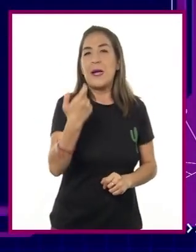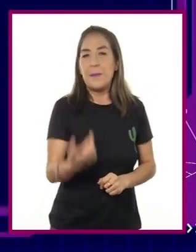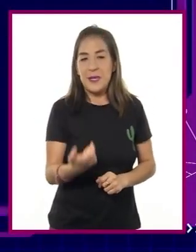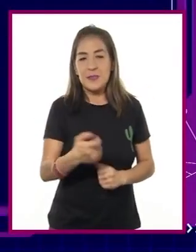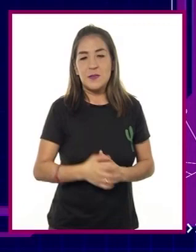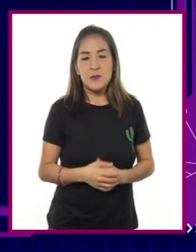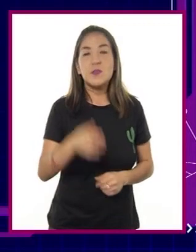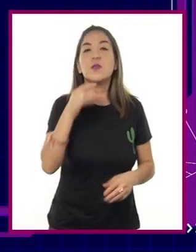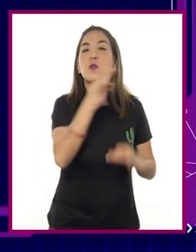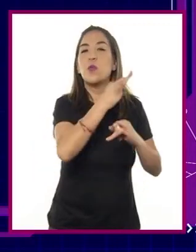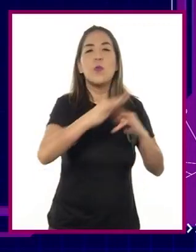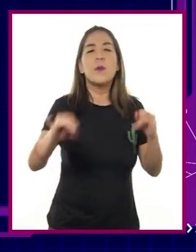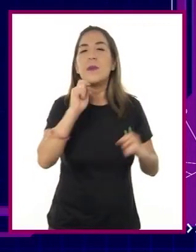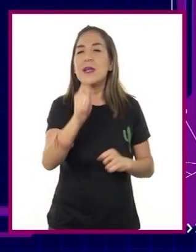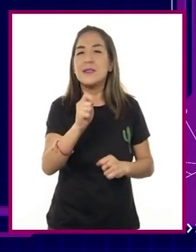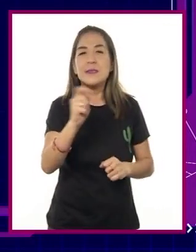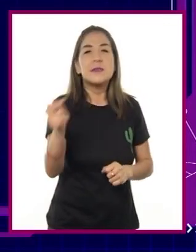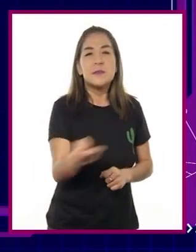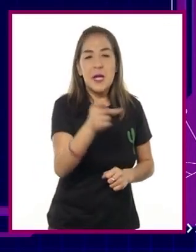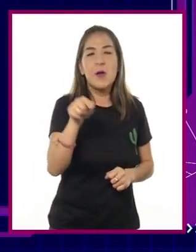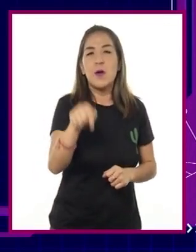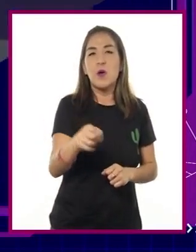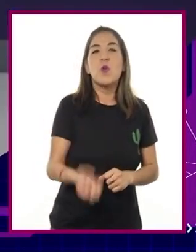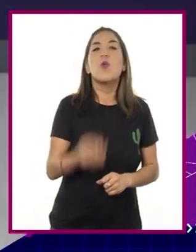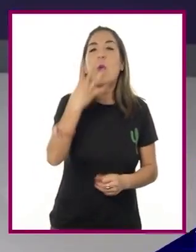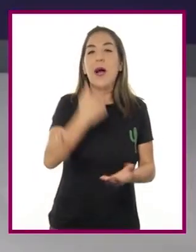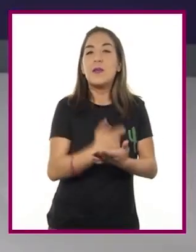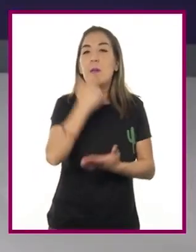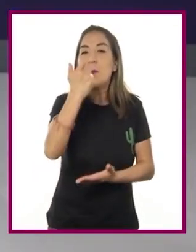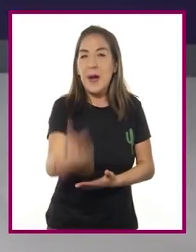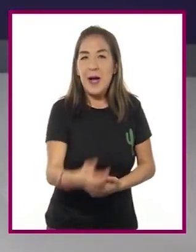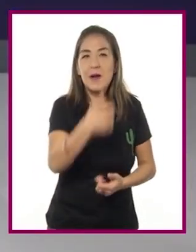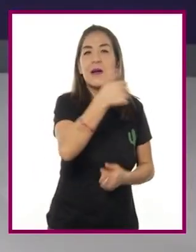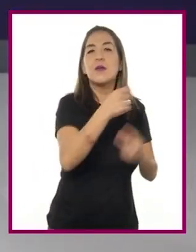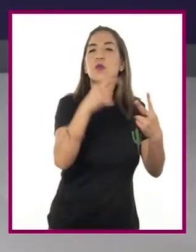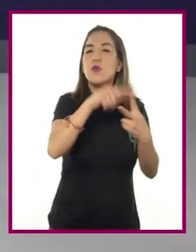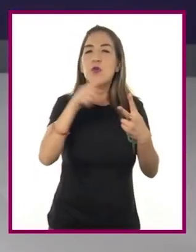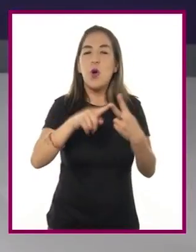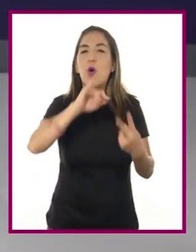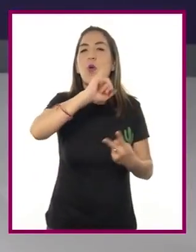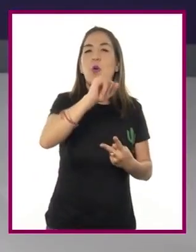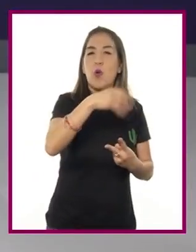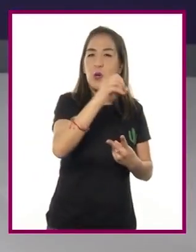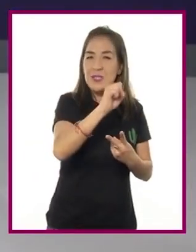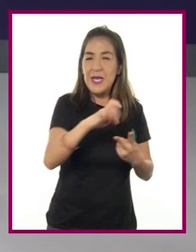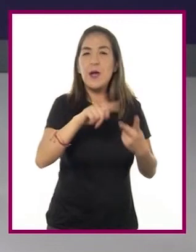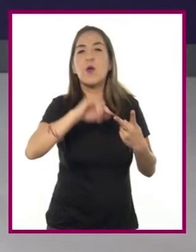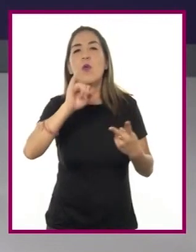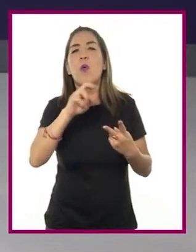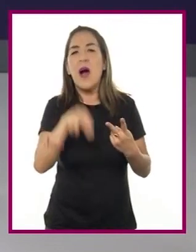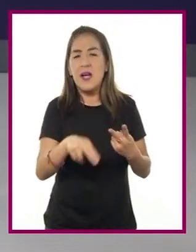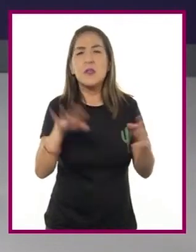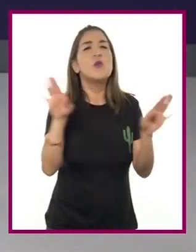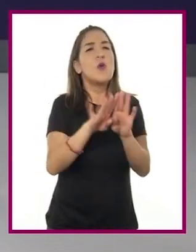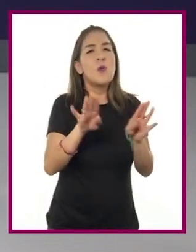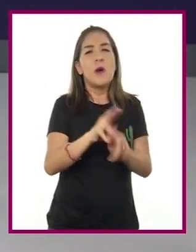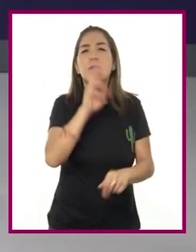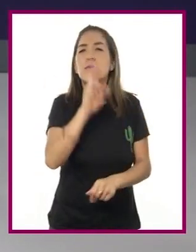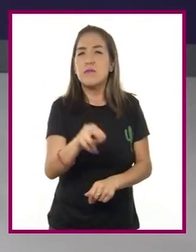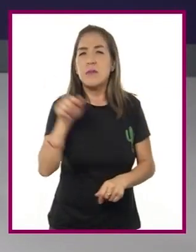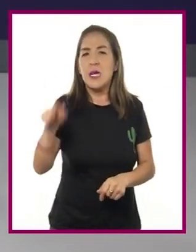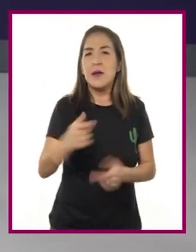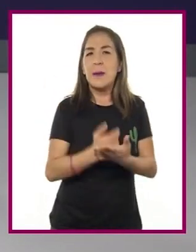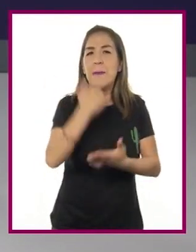Lo último que resta por averiguar es cuánto recibió cada uno. ¿Cómo creen que podamos corroborar la afirmación que hizo la